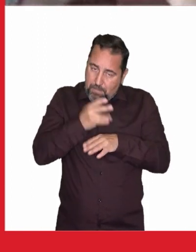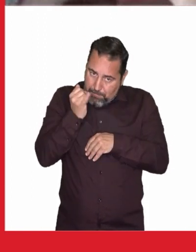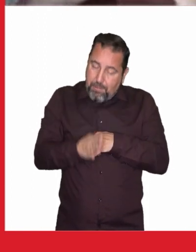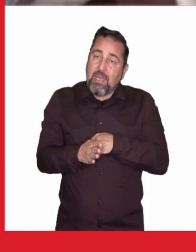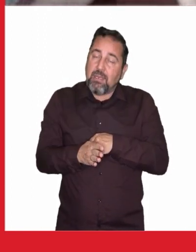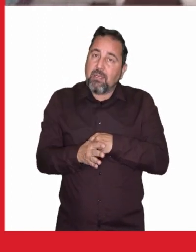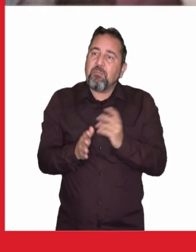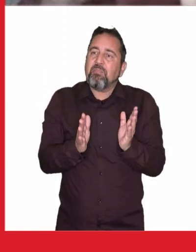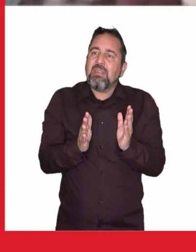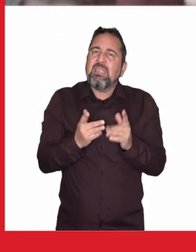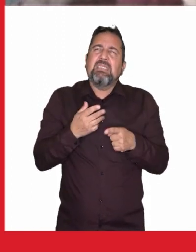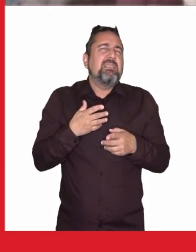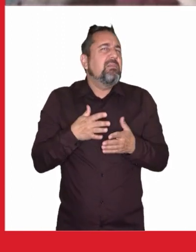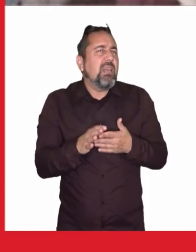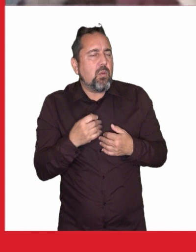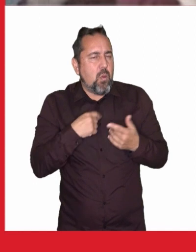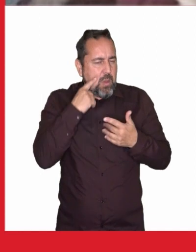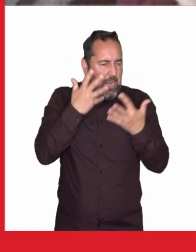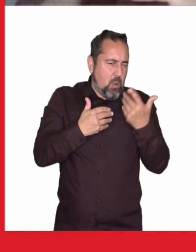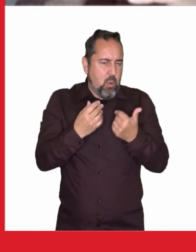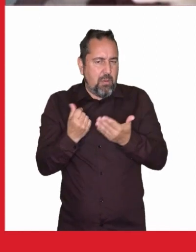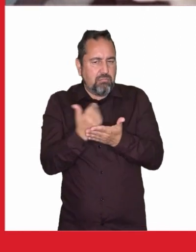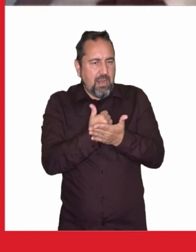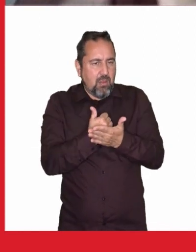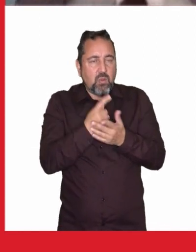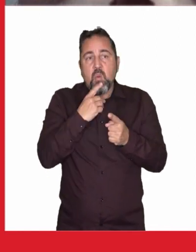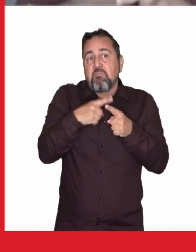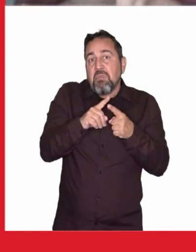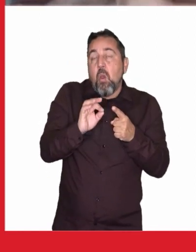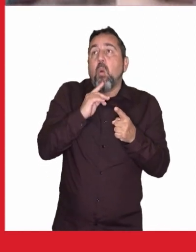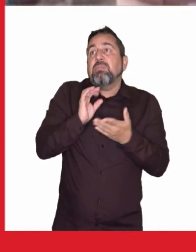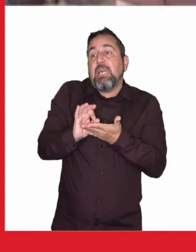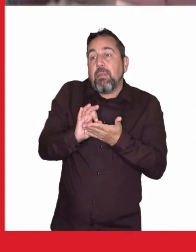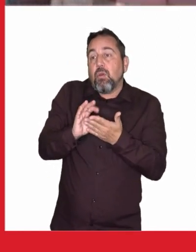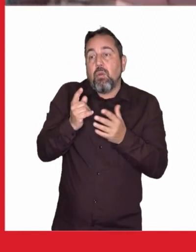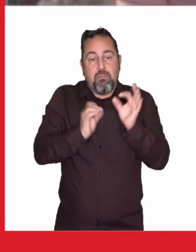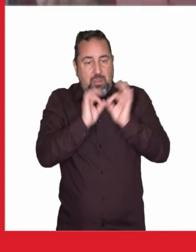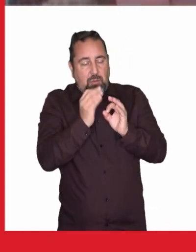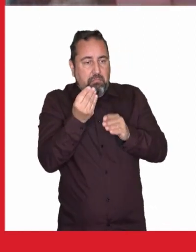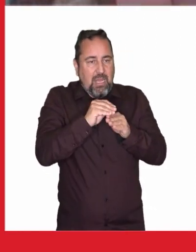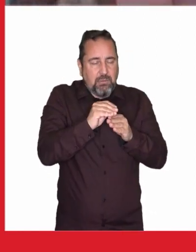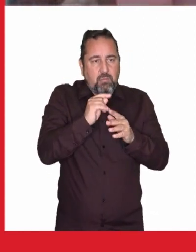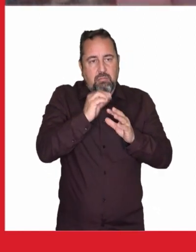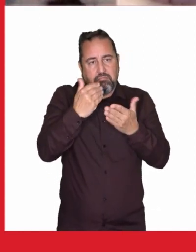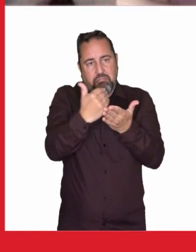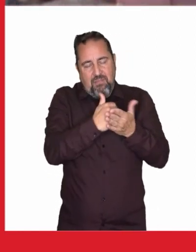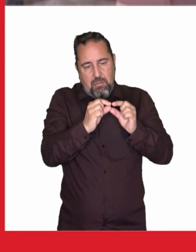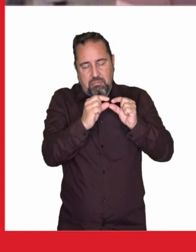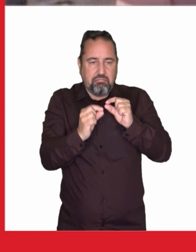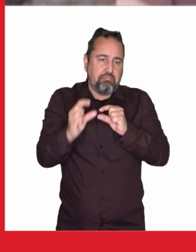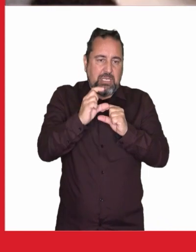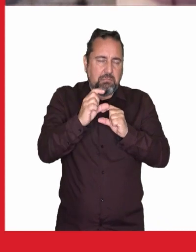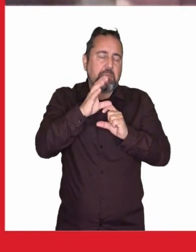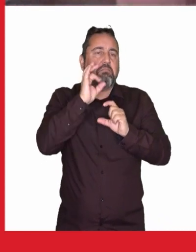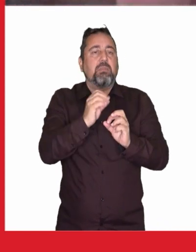el precio, desde luego si tienes que corroborar que esto se cumple, es que calculo cuánto me cuesta producir el bien o servicio, le sumo un tanto